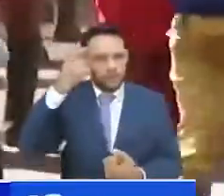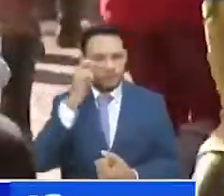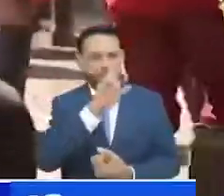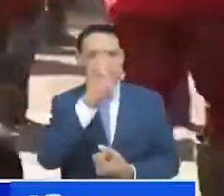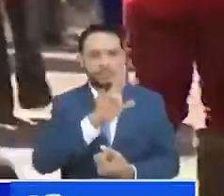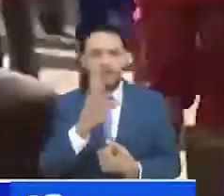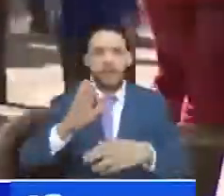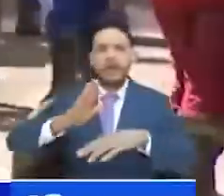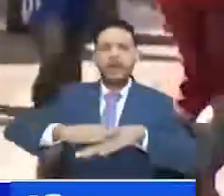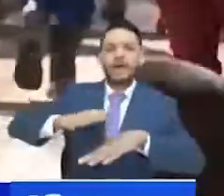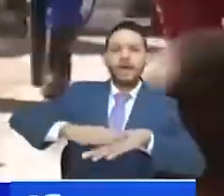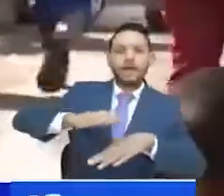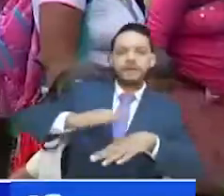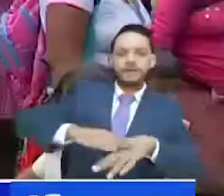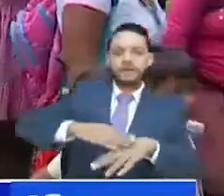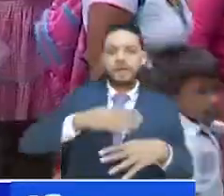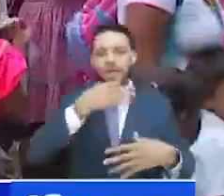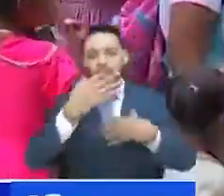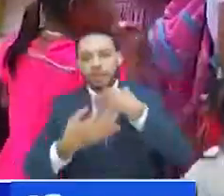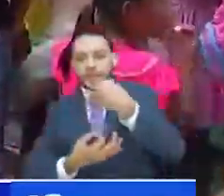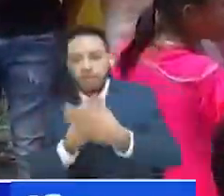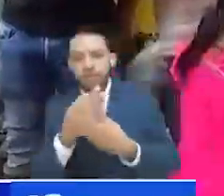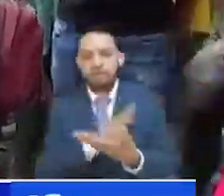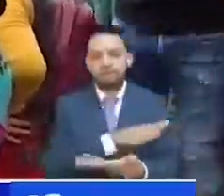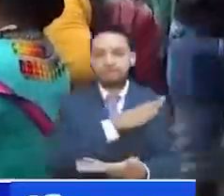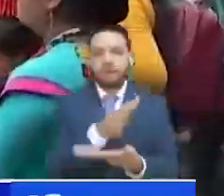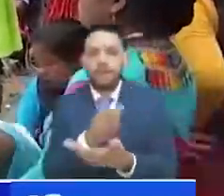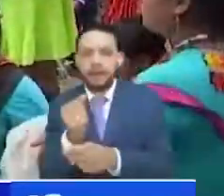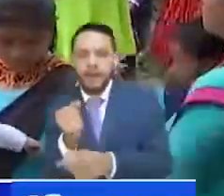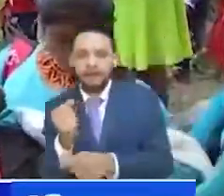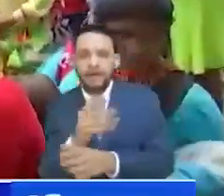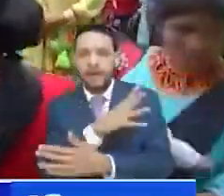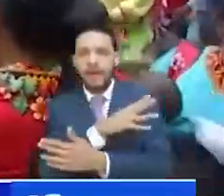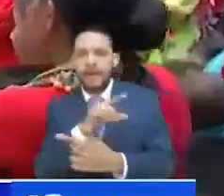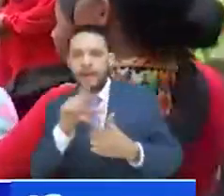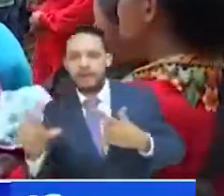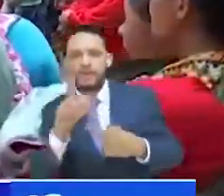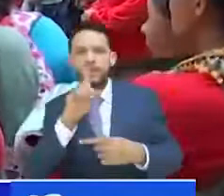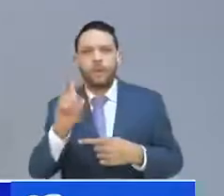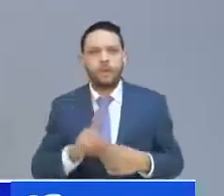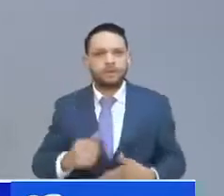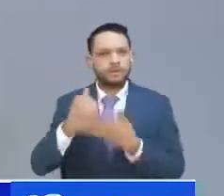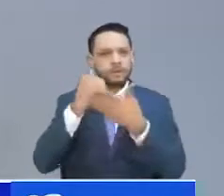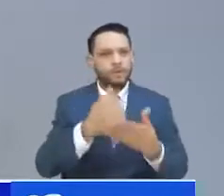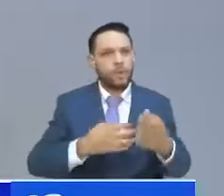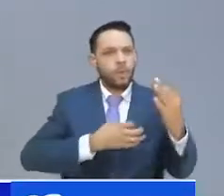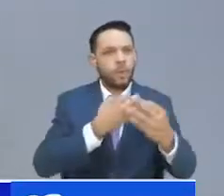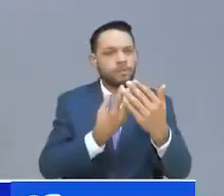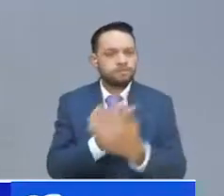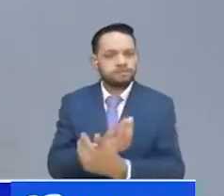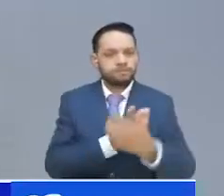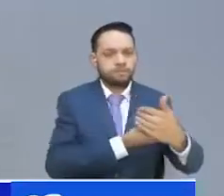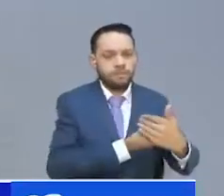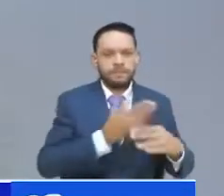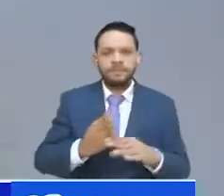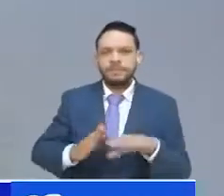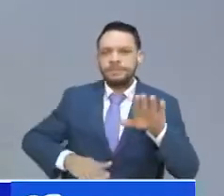la invitación para que no caigan en engaños y puedan acceder a los beneficios que por ley les corresponde. Dejan de estar aquí con